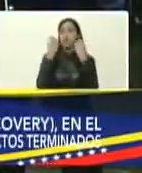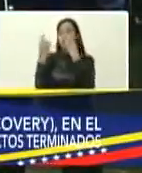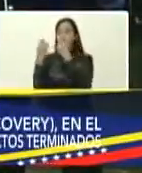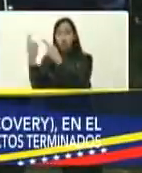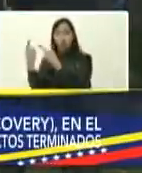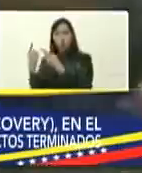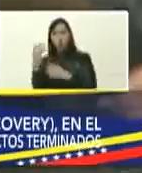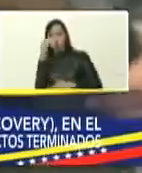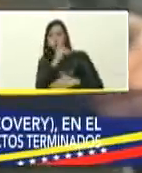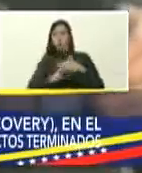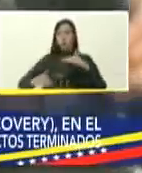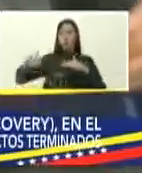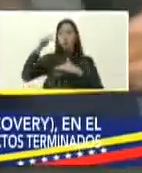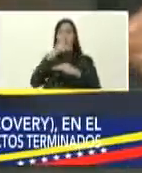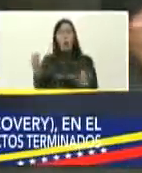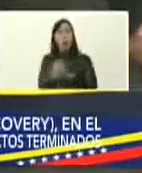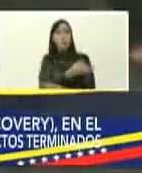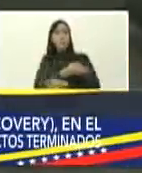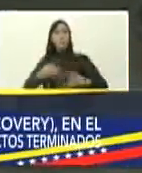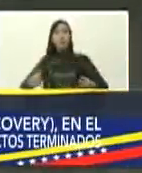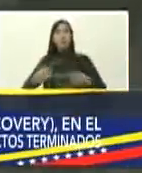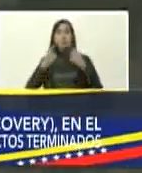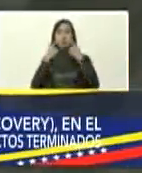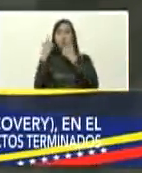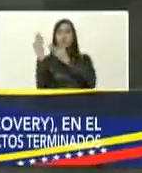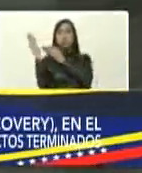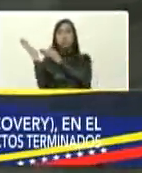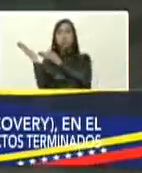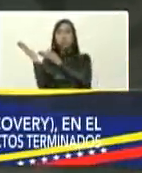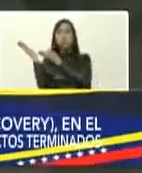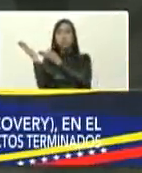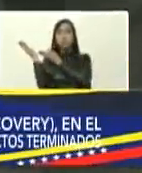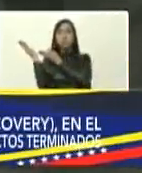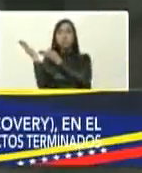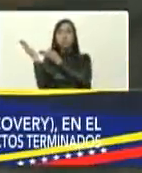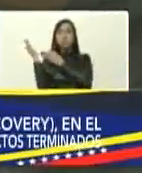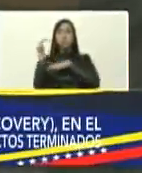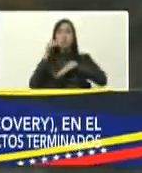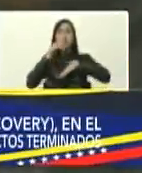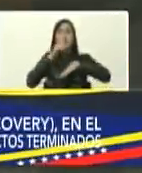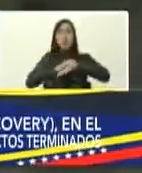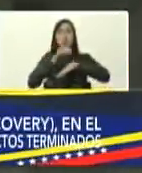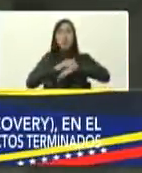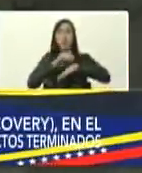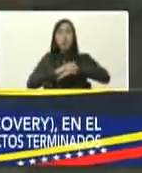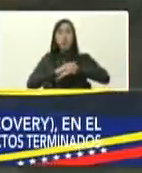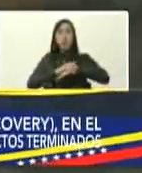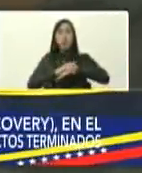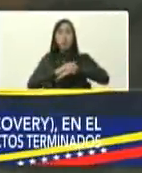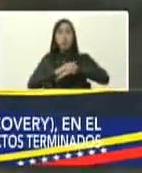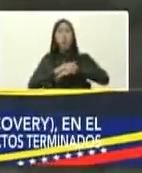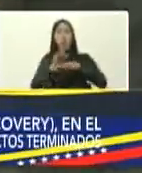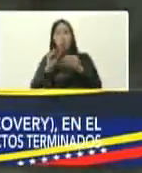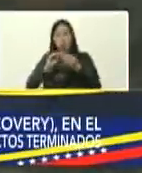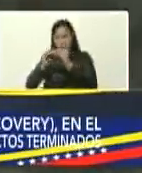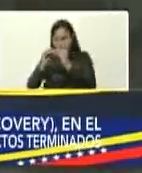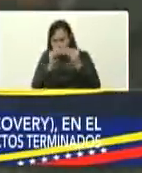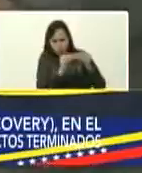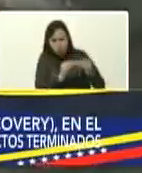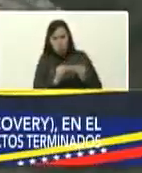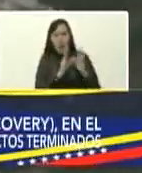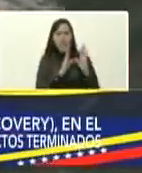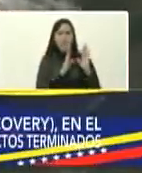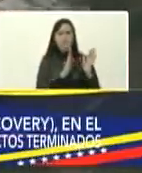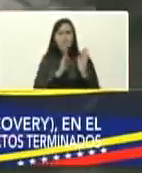tecnología. Aquí tenemos un calzado, en general es una inyección en la planta en dos fases. La primera fase